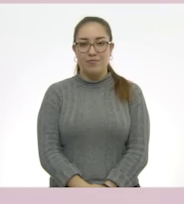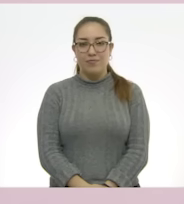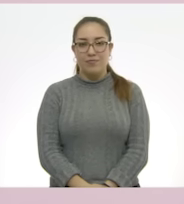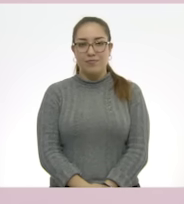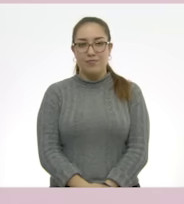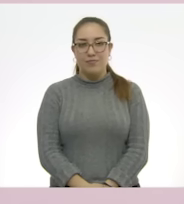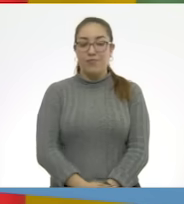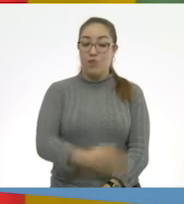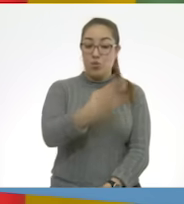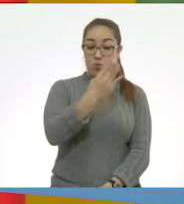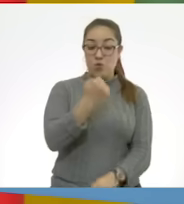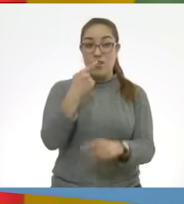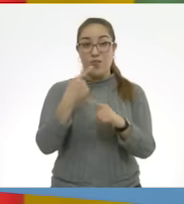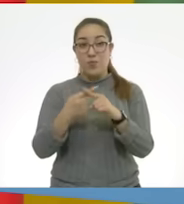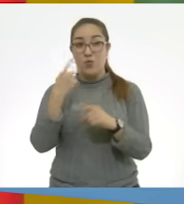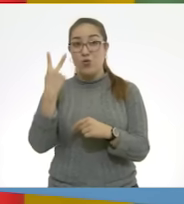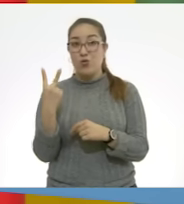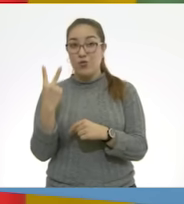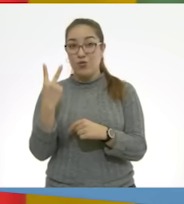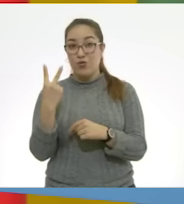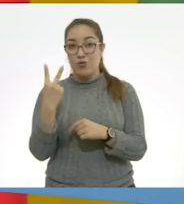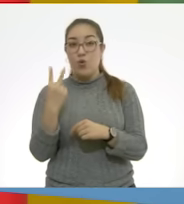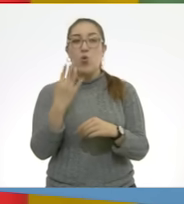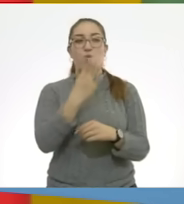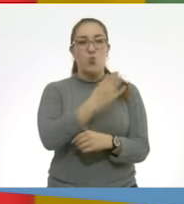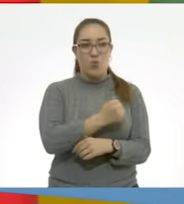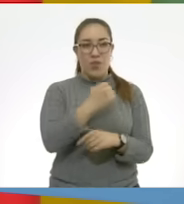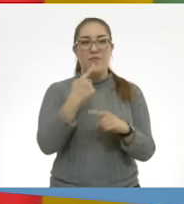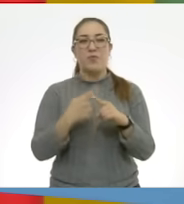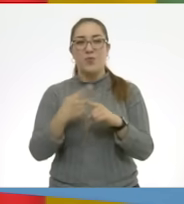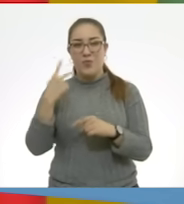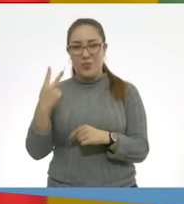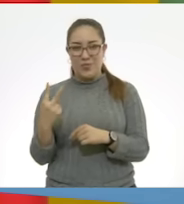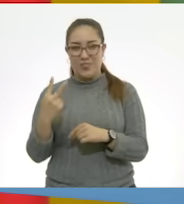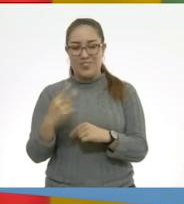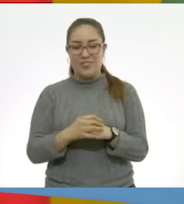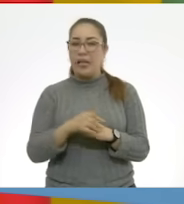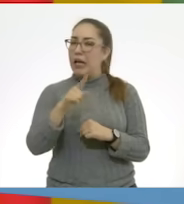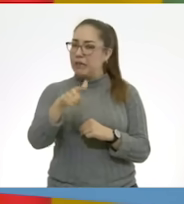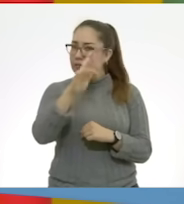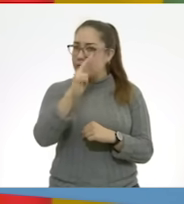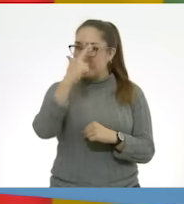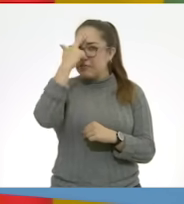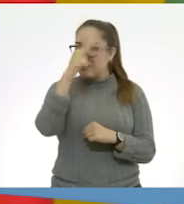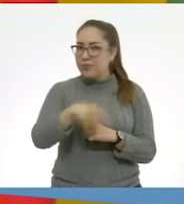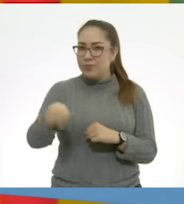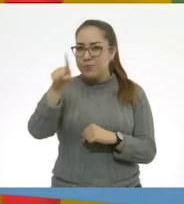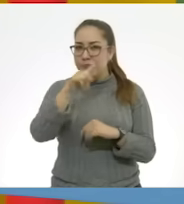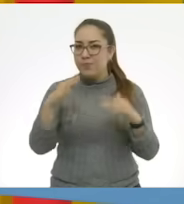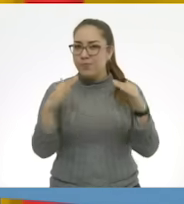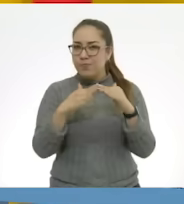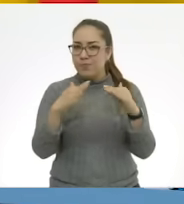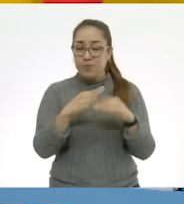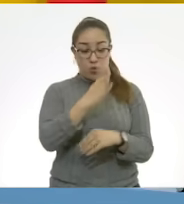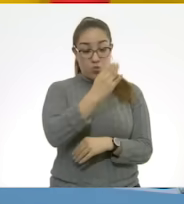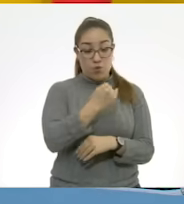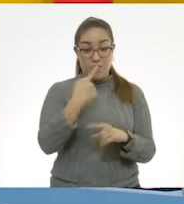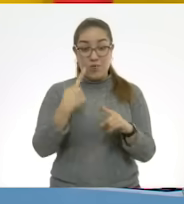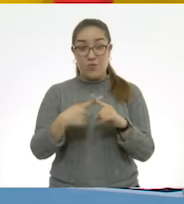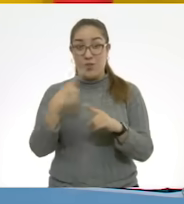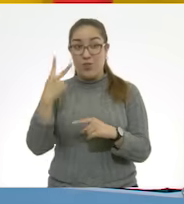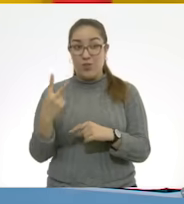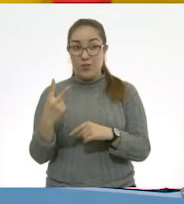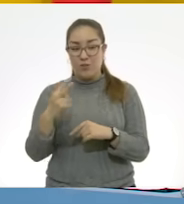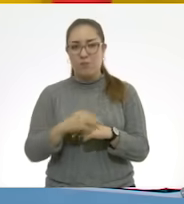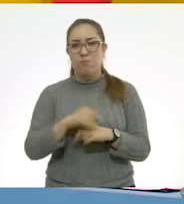9. Por 2. 9 por 2. Okay. Recuerda bien en casa, 9 por 2. Si te